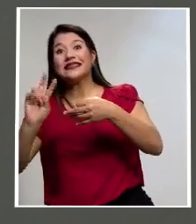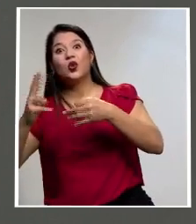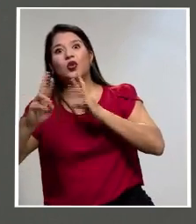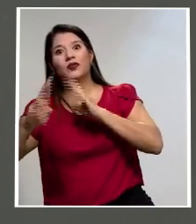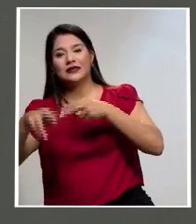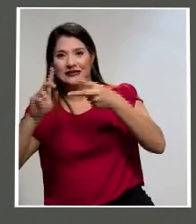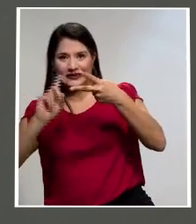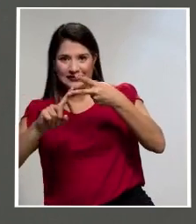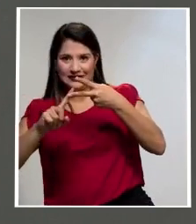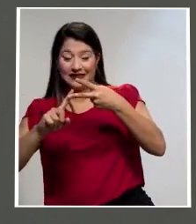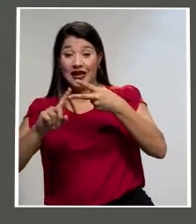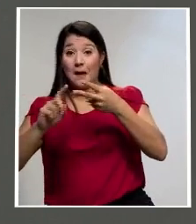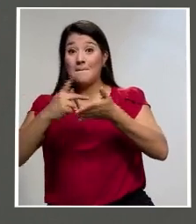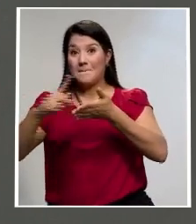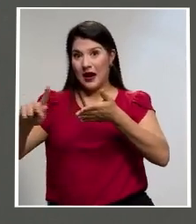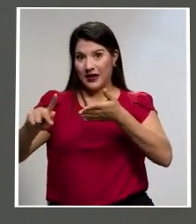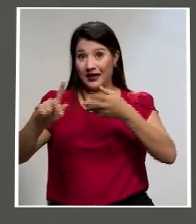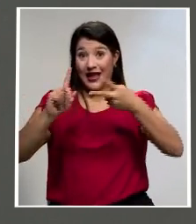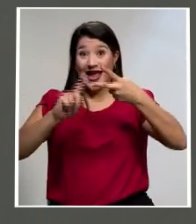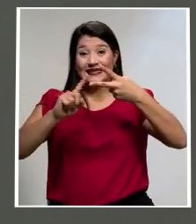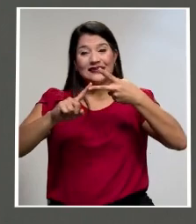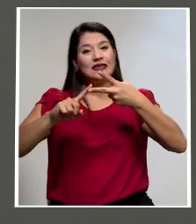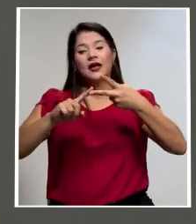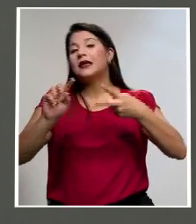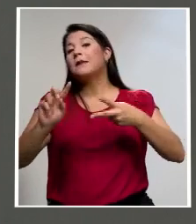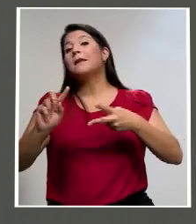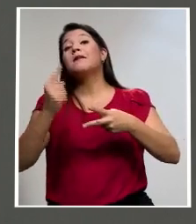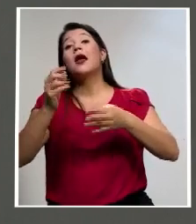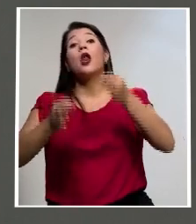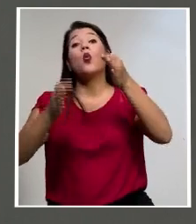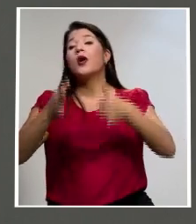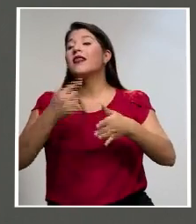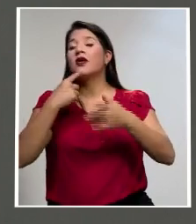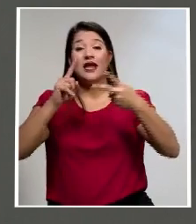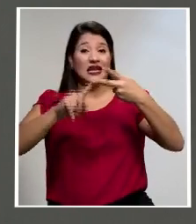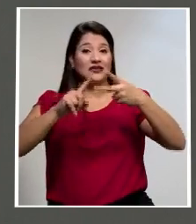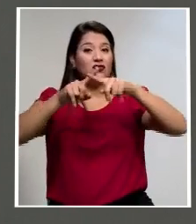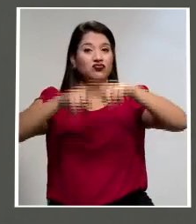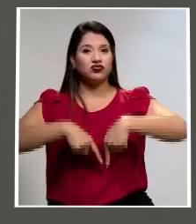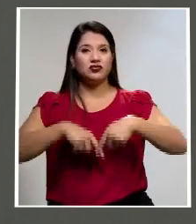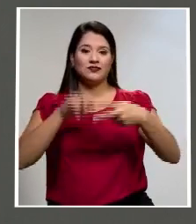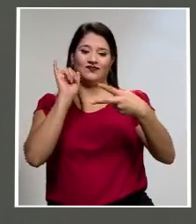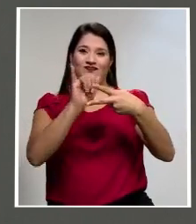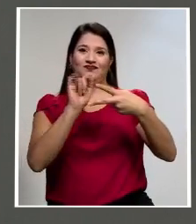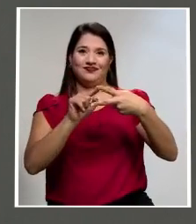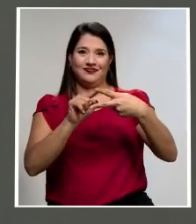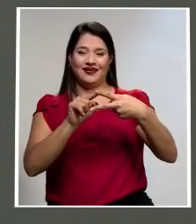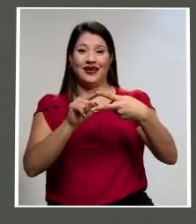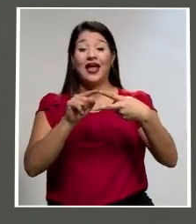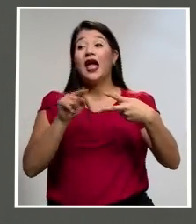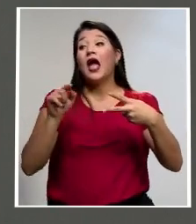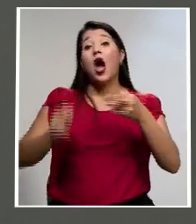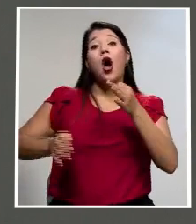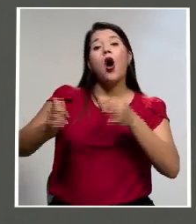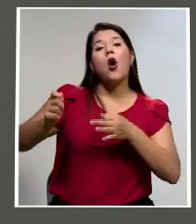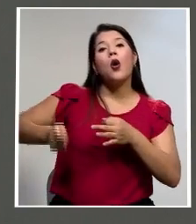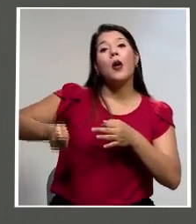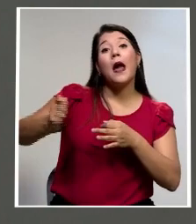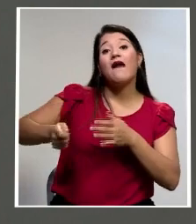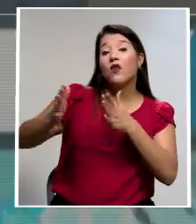caso. Y eso conlleva que entonces el día de hoy tengan que ser trasladados los dos imputados a centros